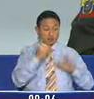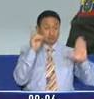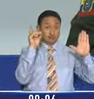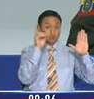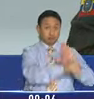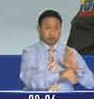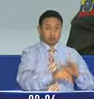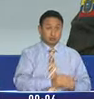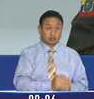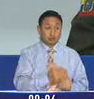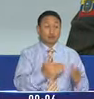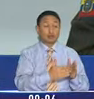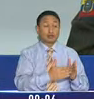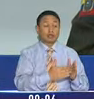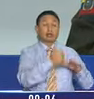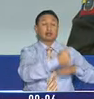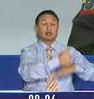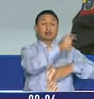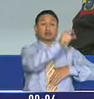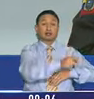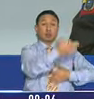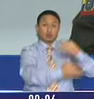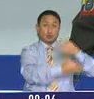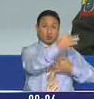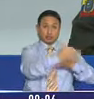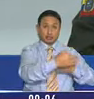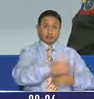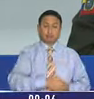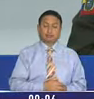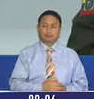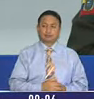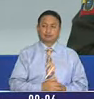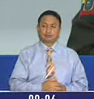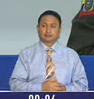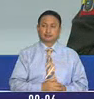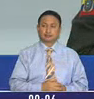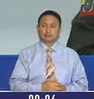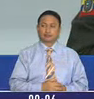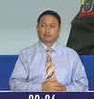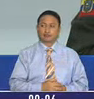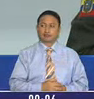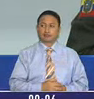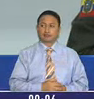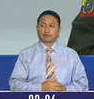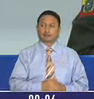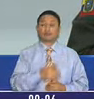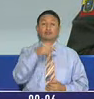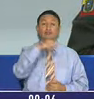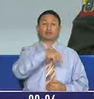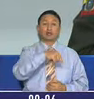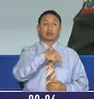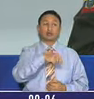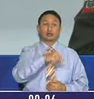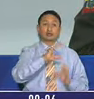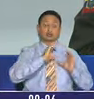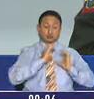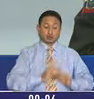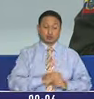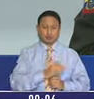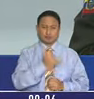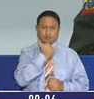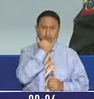correspondientes contra los jueces que hagan o que sigan estas conductas en